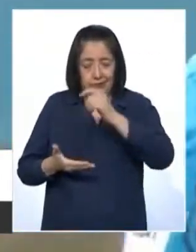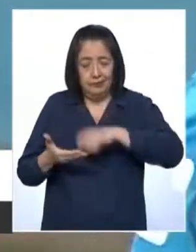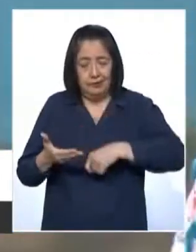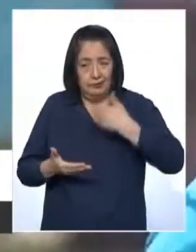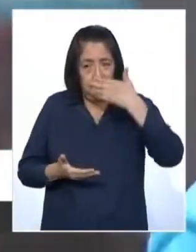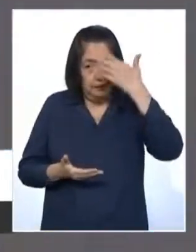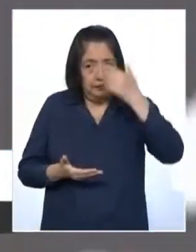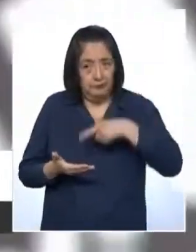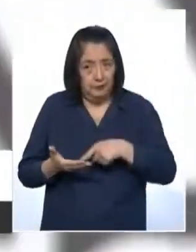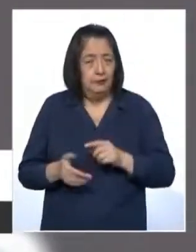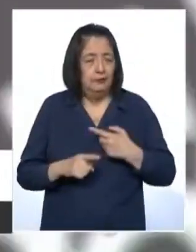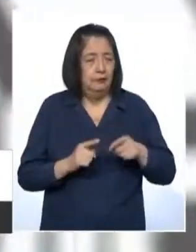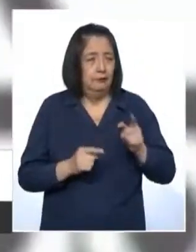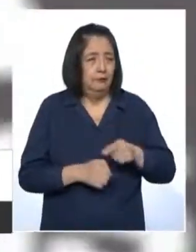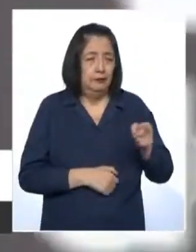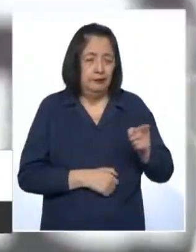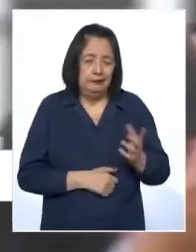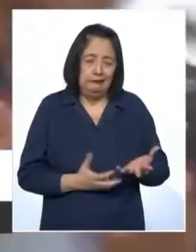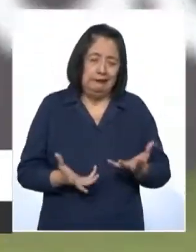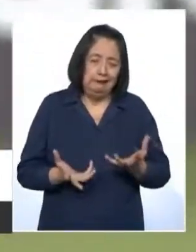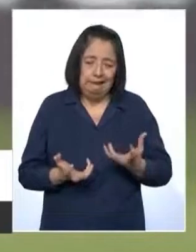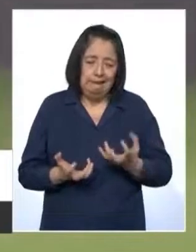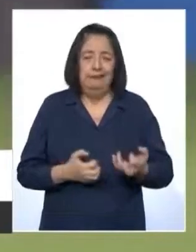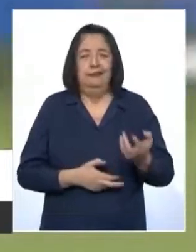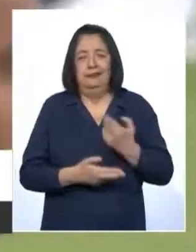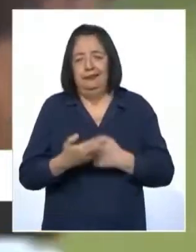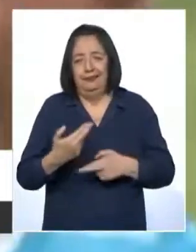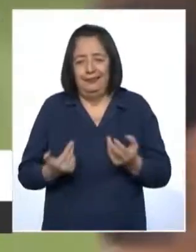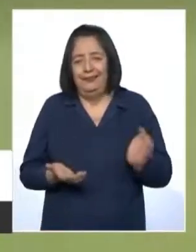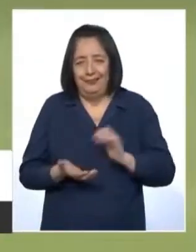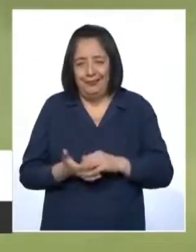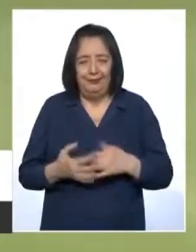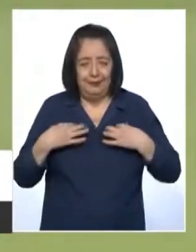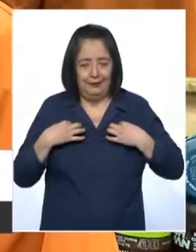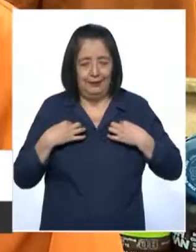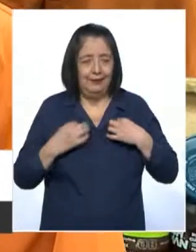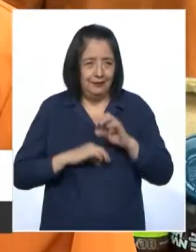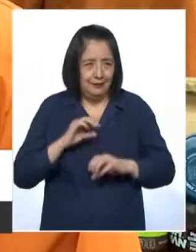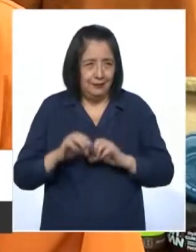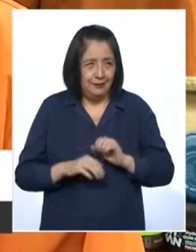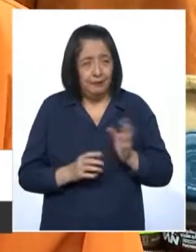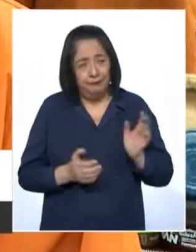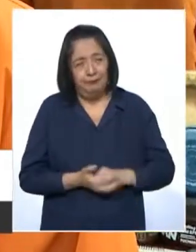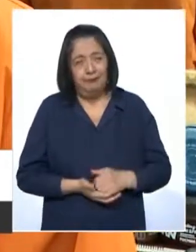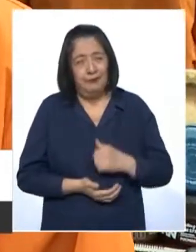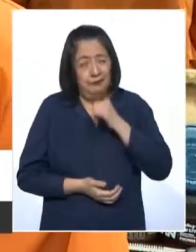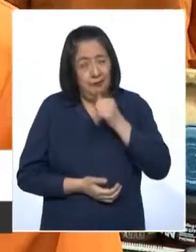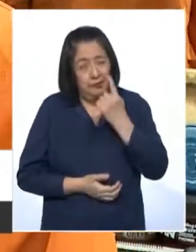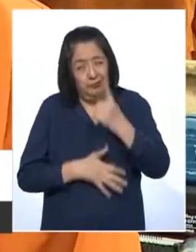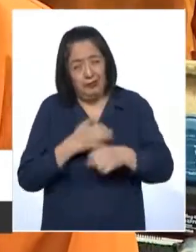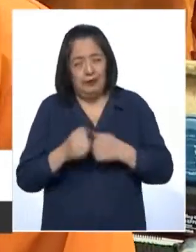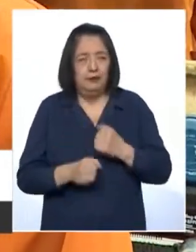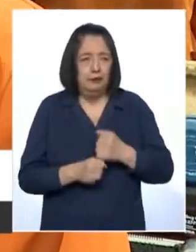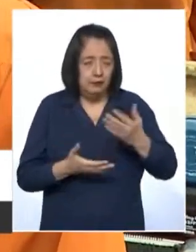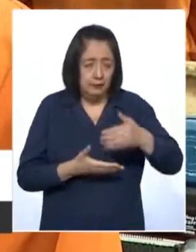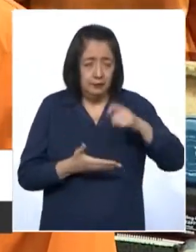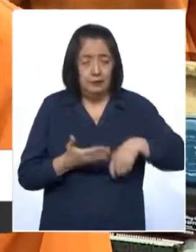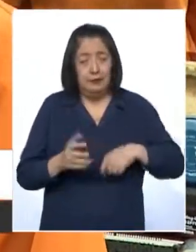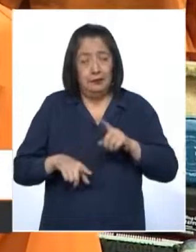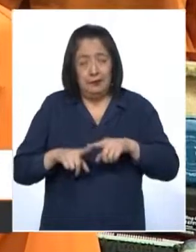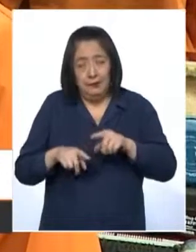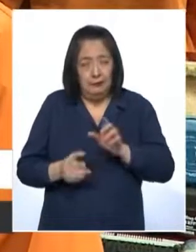Sin embargo, Canchida no ocultó sus ganas de volver a vestirse de celeste. Me queda un año más de contrato aún y dependo mucho